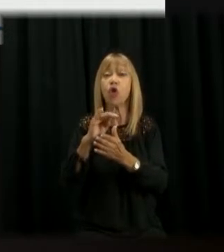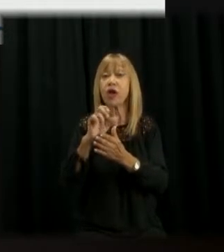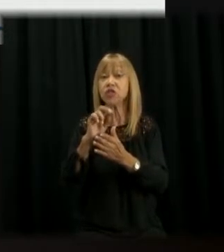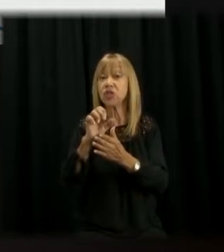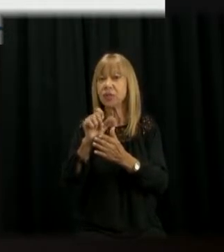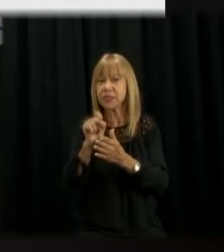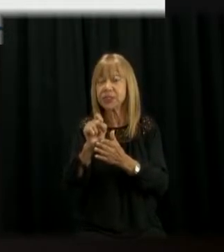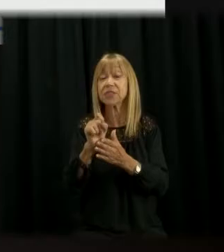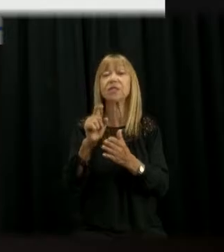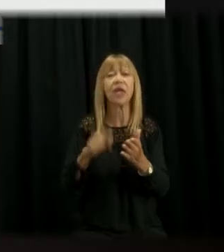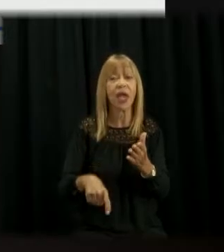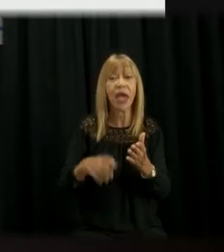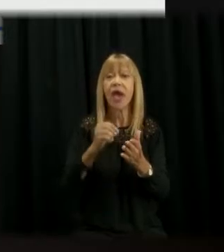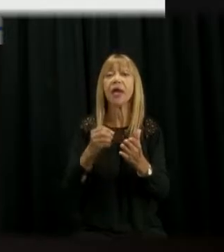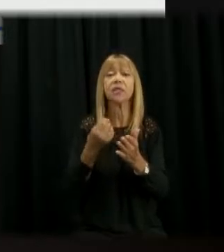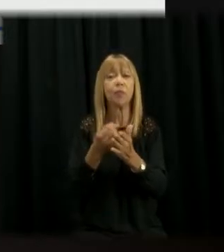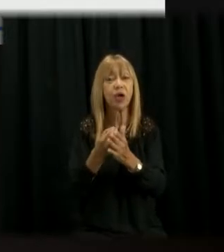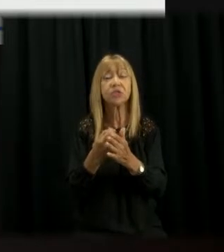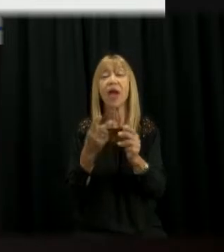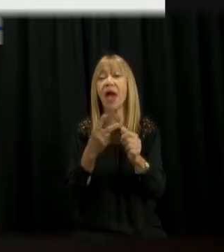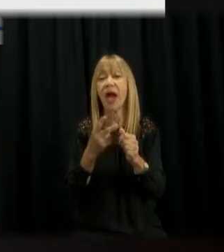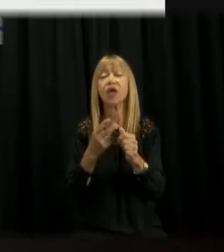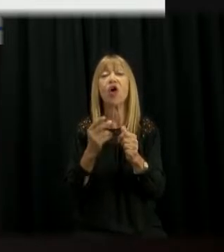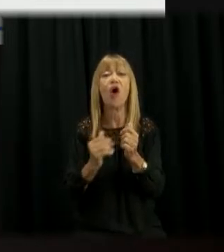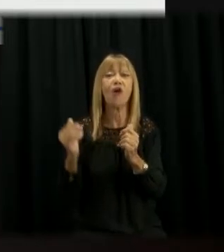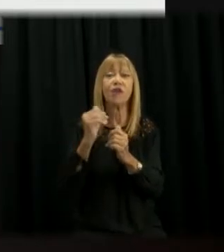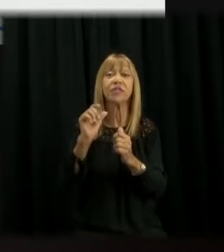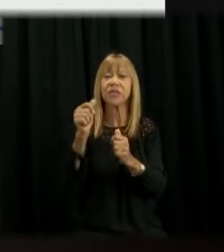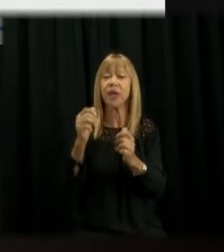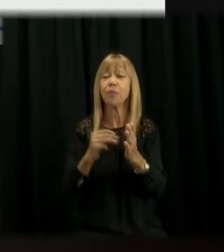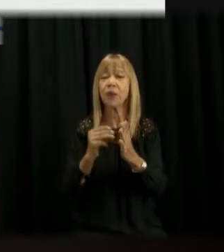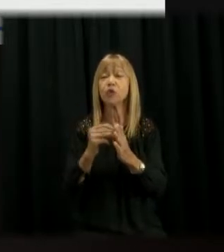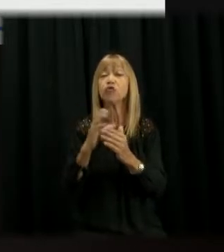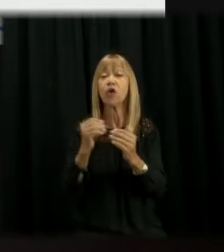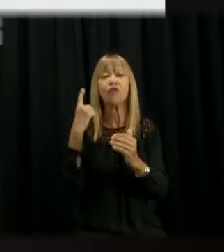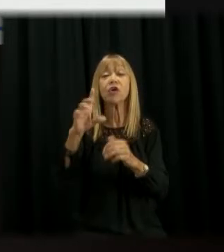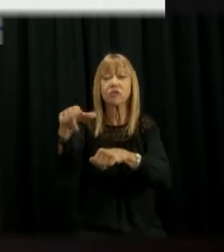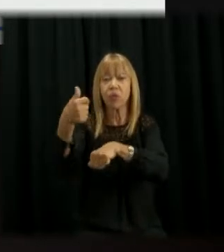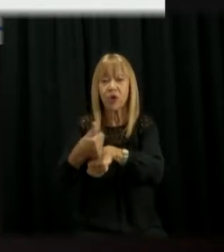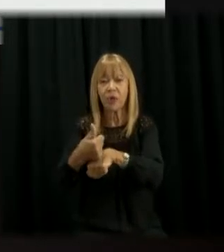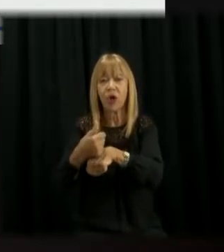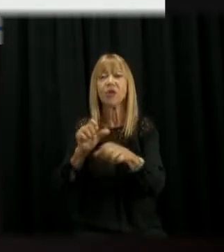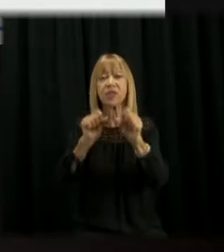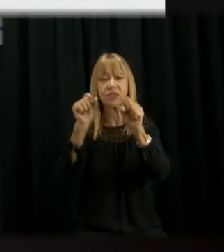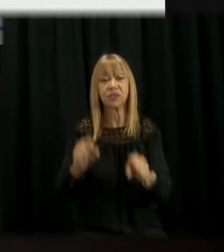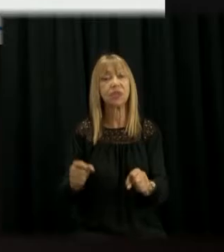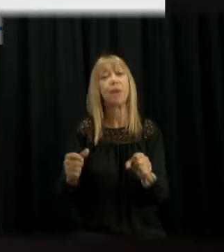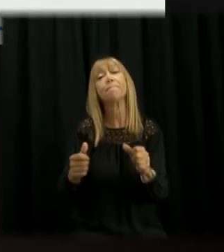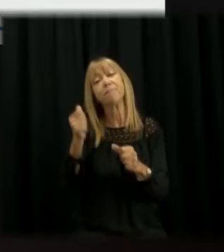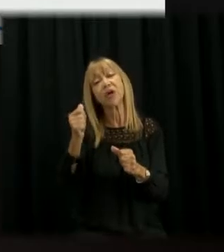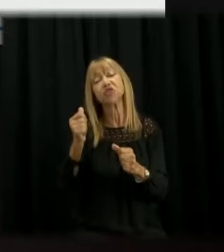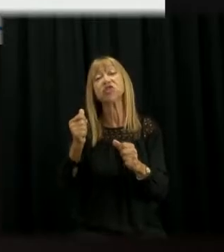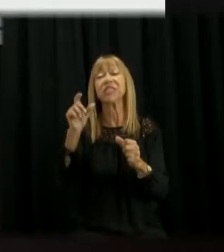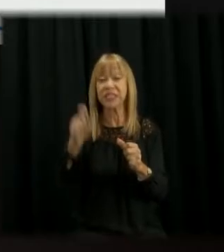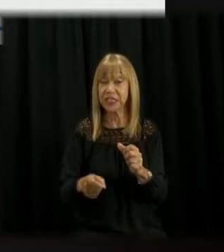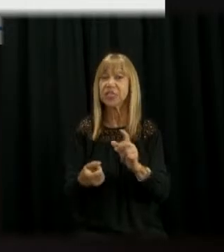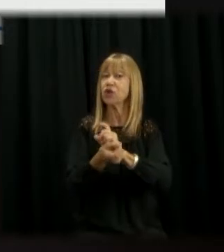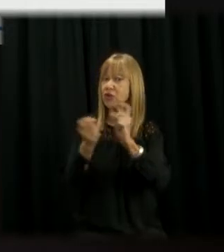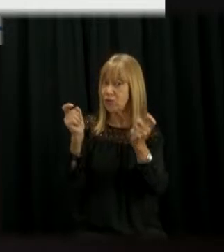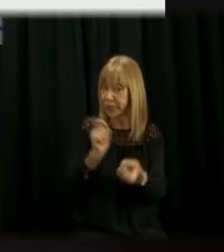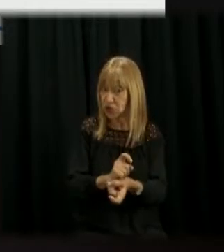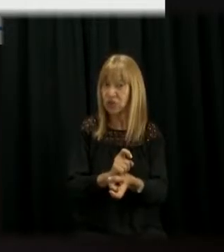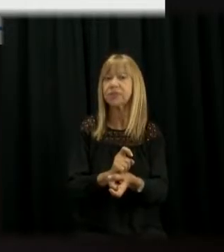de becas que estén más allá de lo que provee el Estado y 10 millones para la transformación del